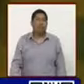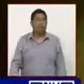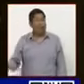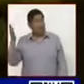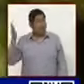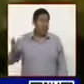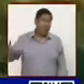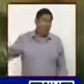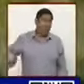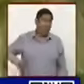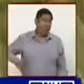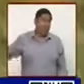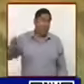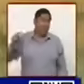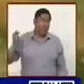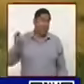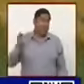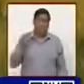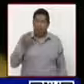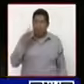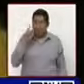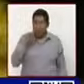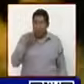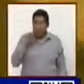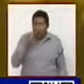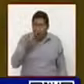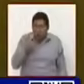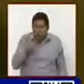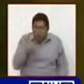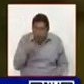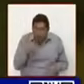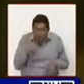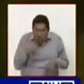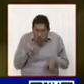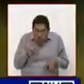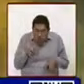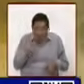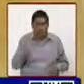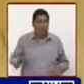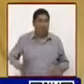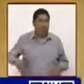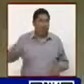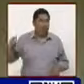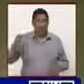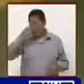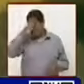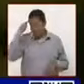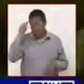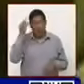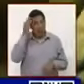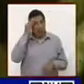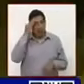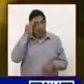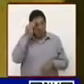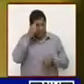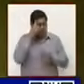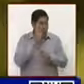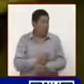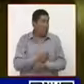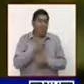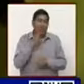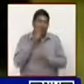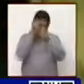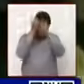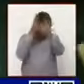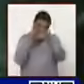Estos perritos tienen el don innato de ver las almas. Y sobre todo los perros negros, ¿no? ¿Sabías? Hay una tradición que cuentan